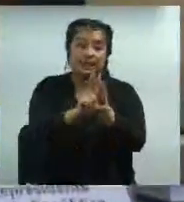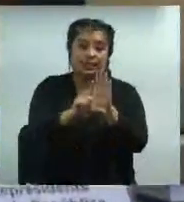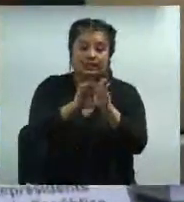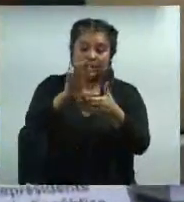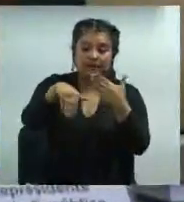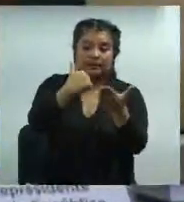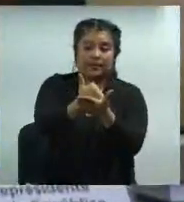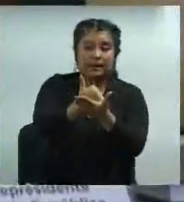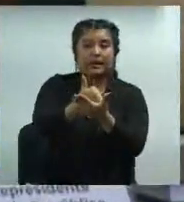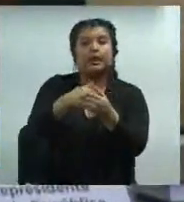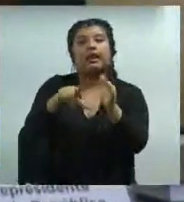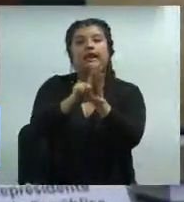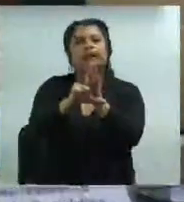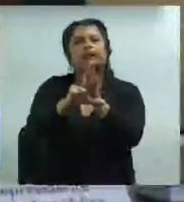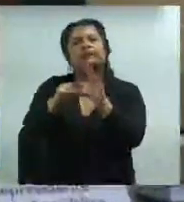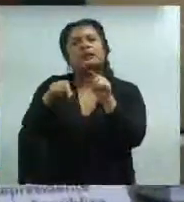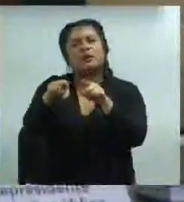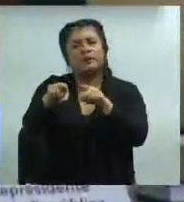de competencia